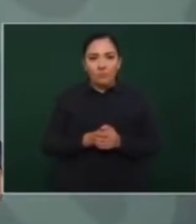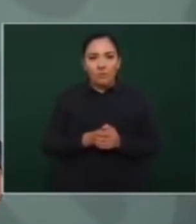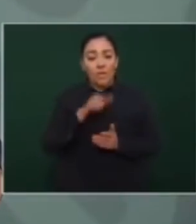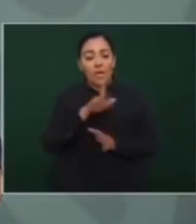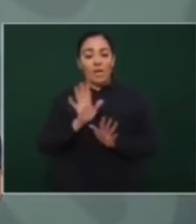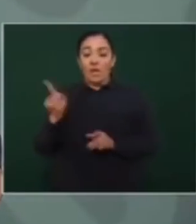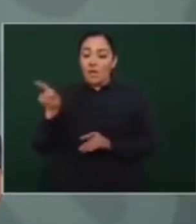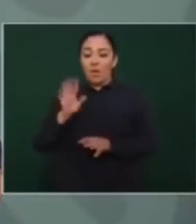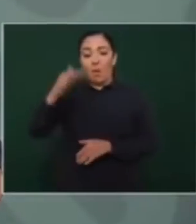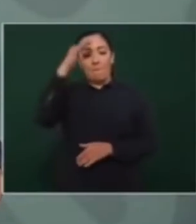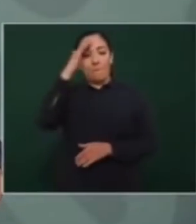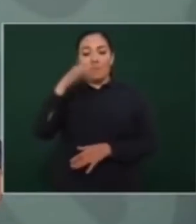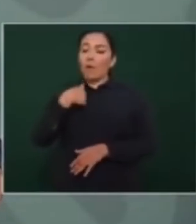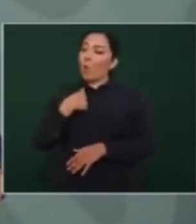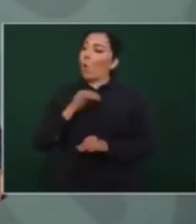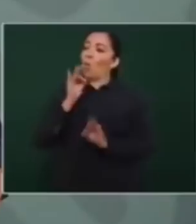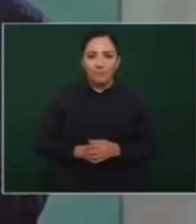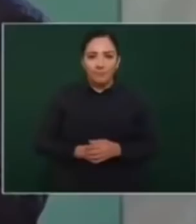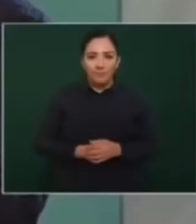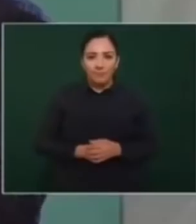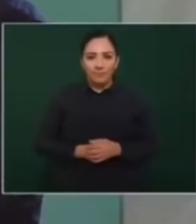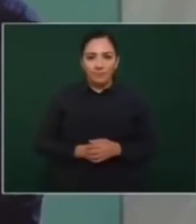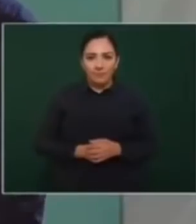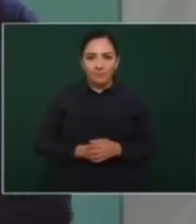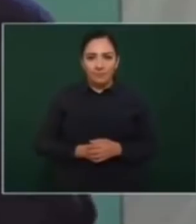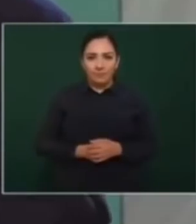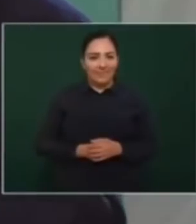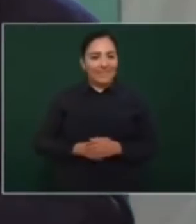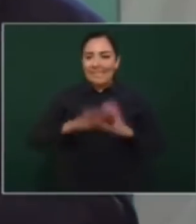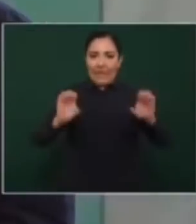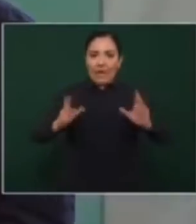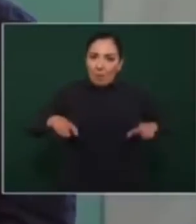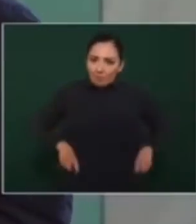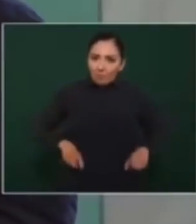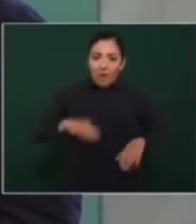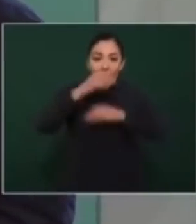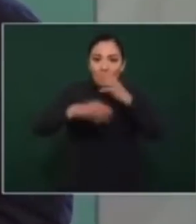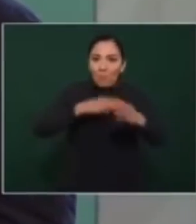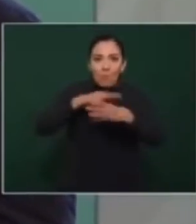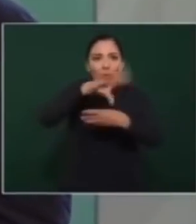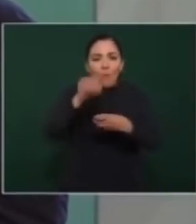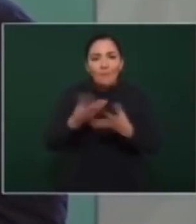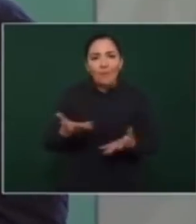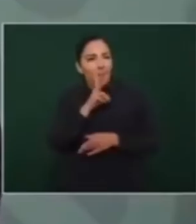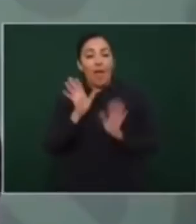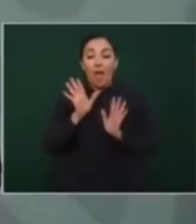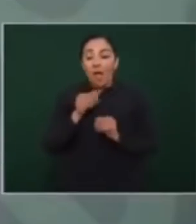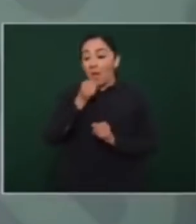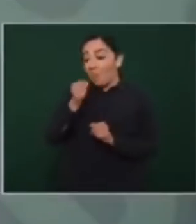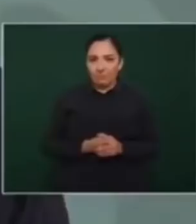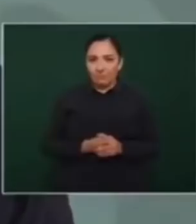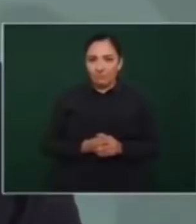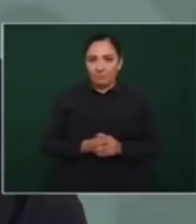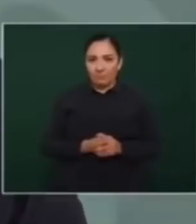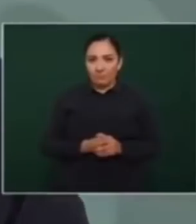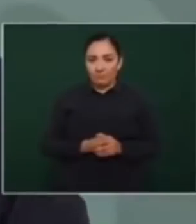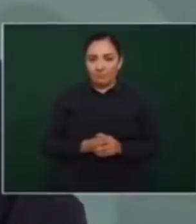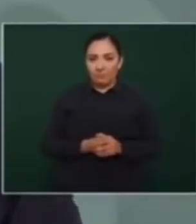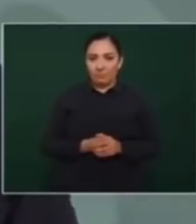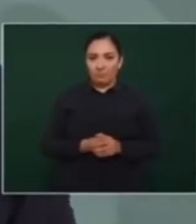se sitúan como los jueces. Entonces ya basta. ¿Por qué en este caso, que tiene que ver con